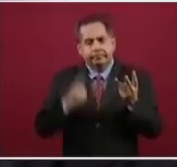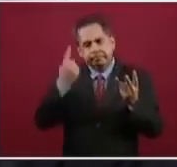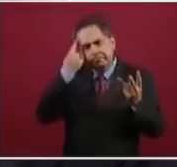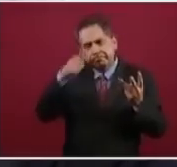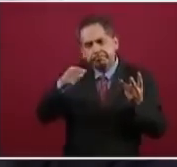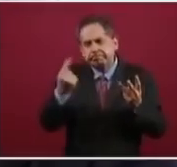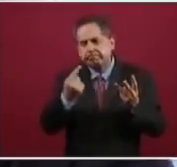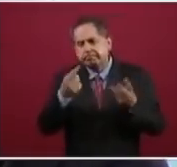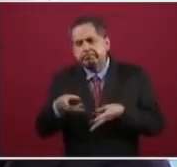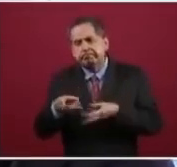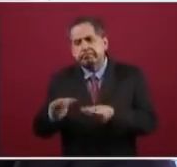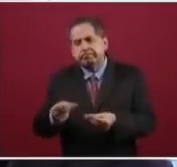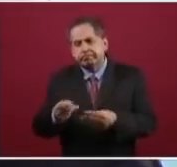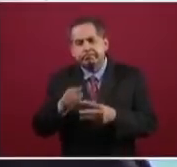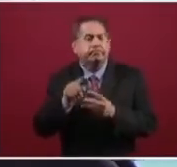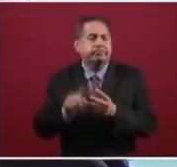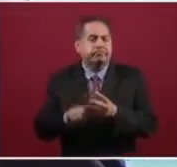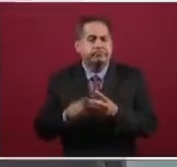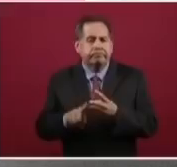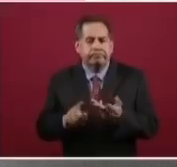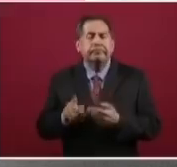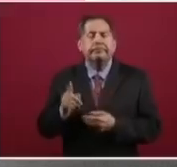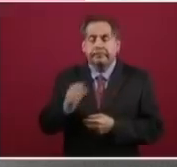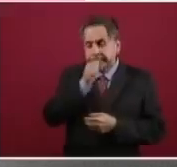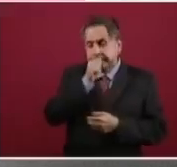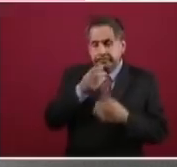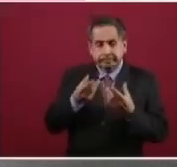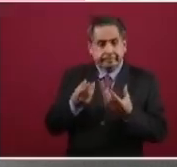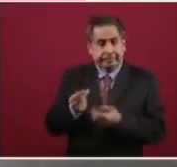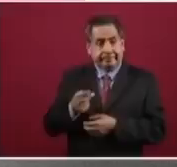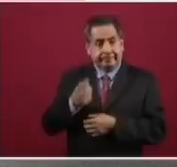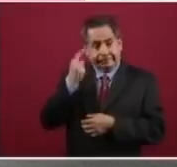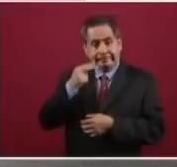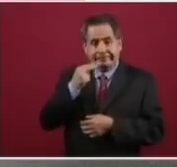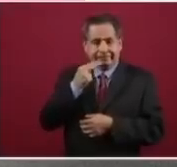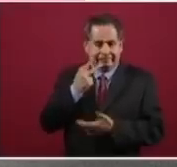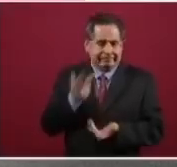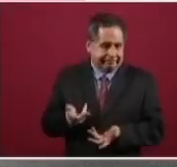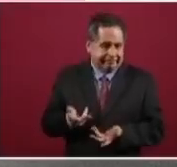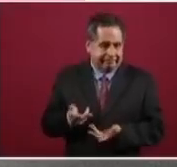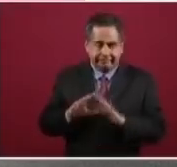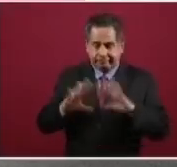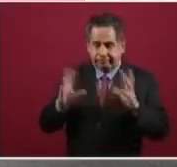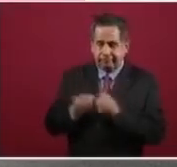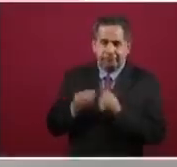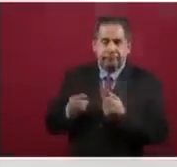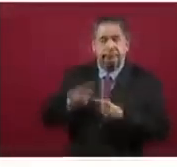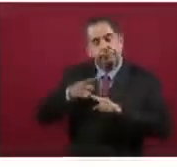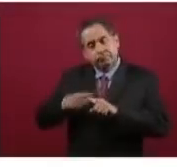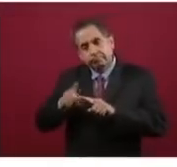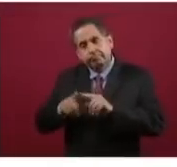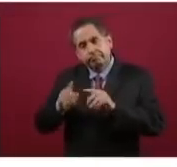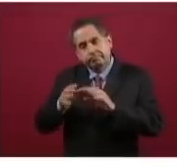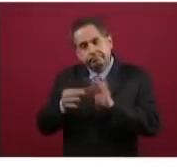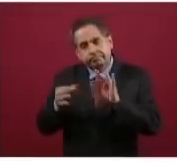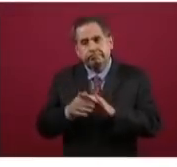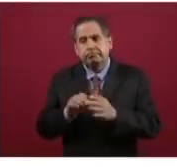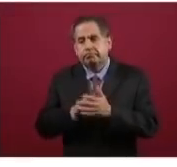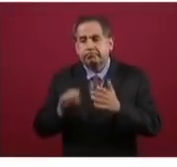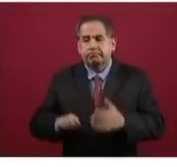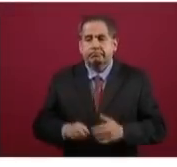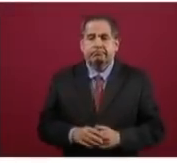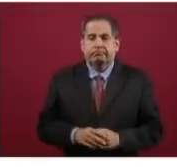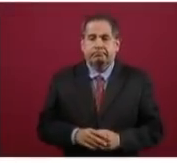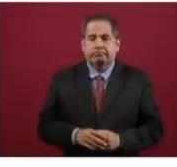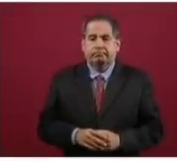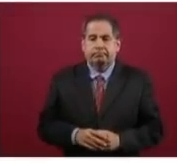se gaste y esto es lo que da lugar a la llamada clasificación funcional y es agrupa el gasto de distinta forma si pensáramos por ejemplo